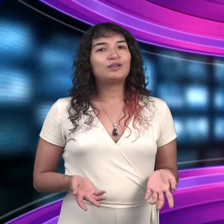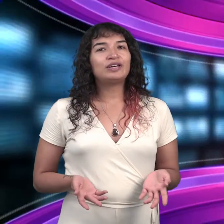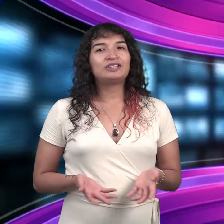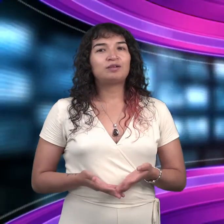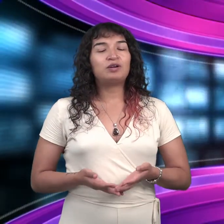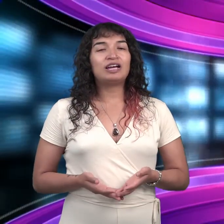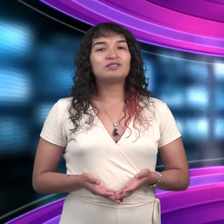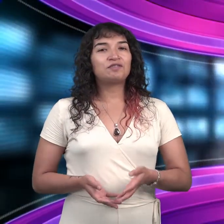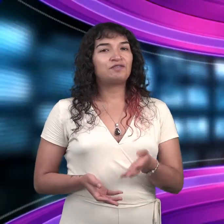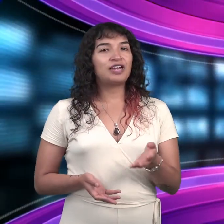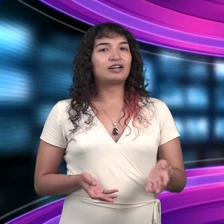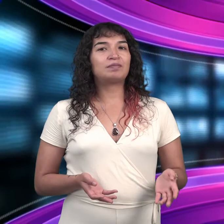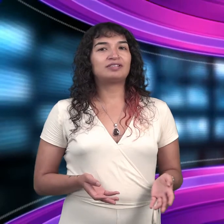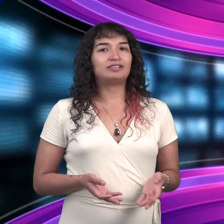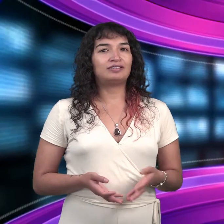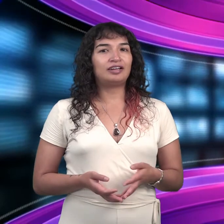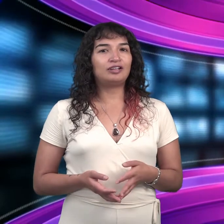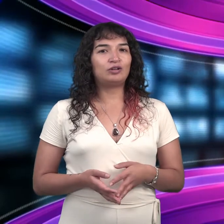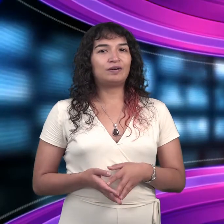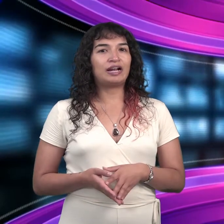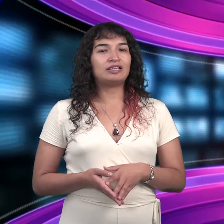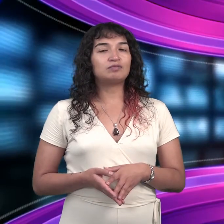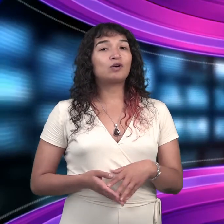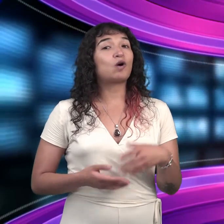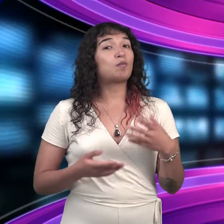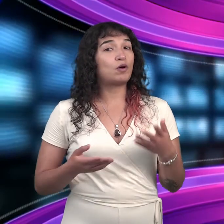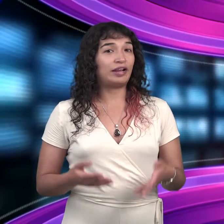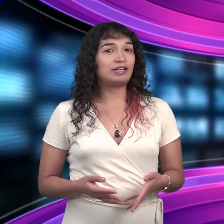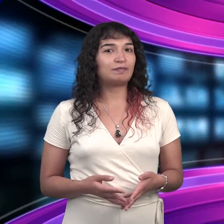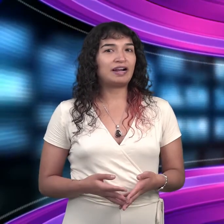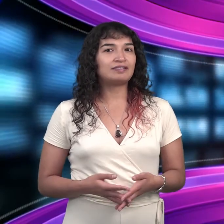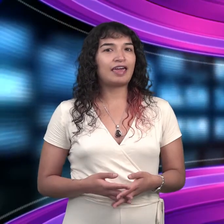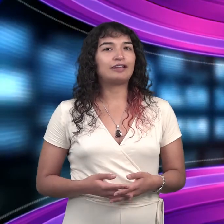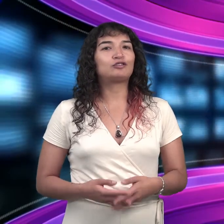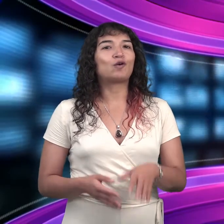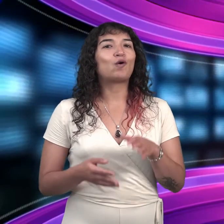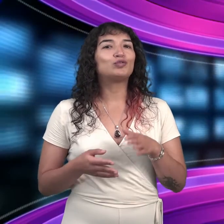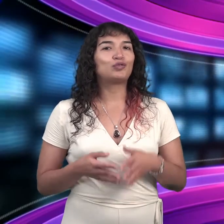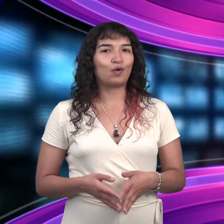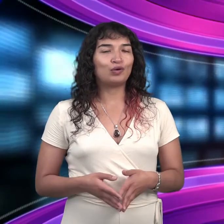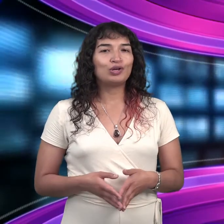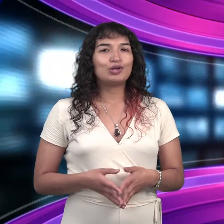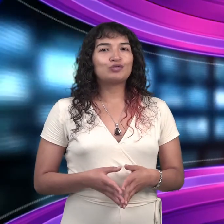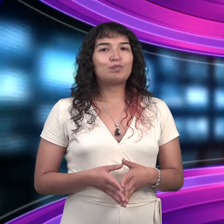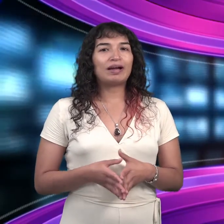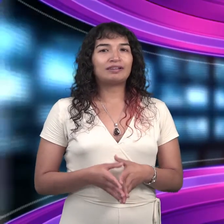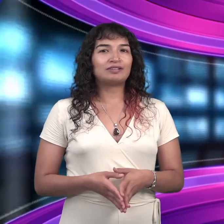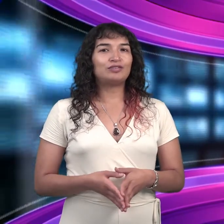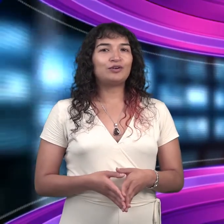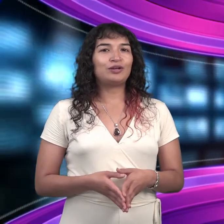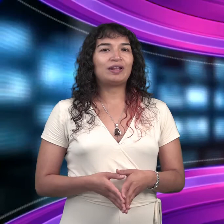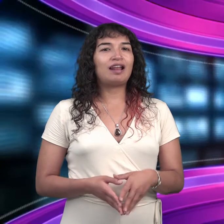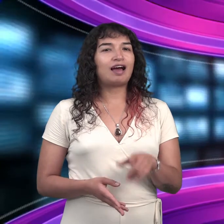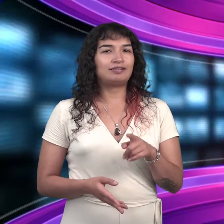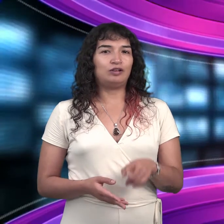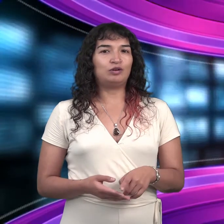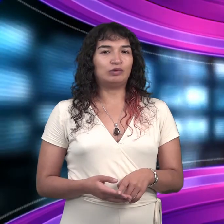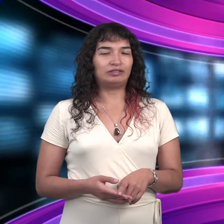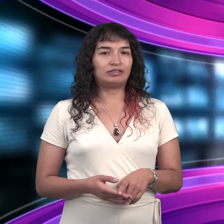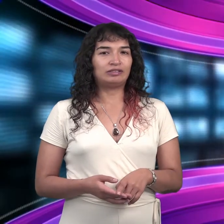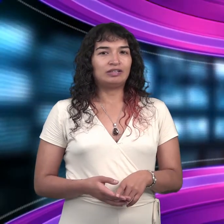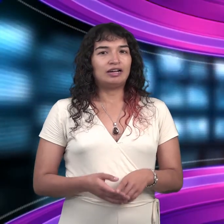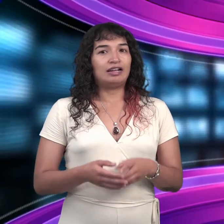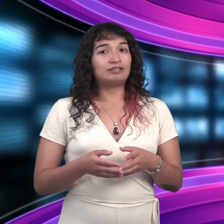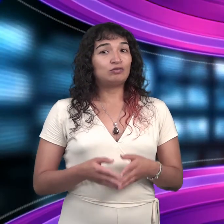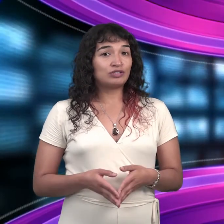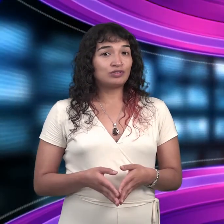El gobierno de Guillermo Lasso, fiel representante del neoliberalismo, como era de esperarse, entró con todo. Su paquetazo neoliberal así lo